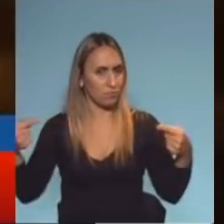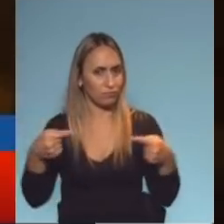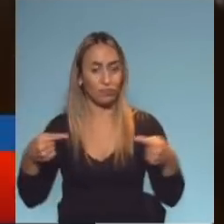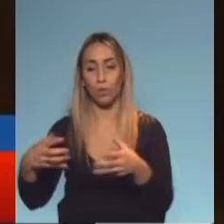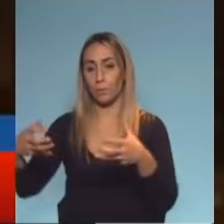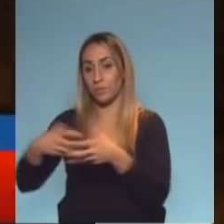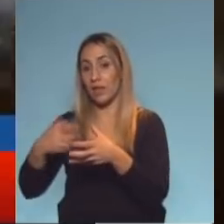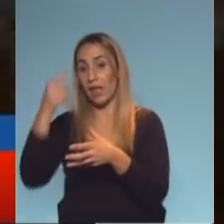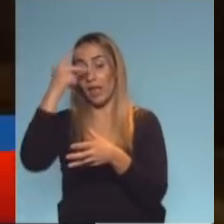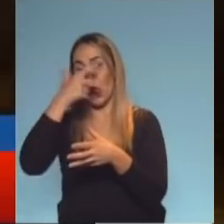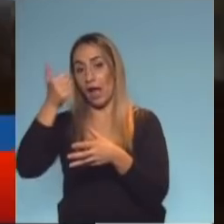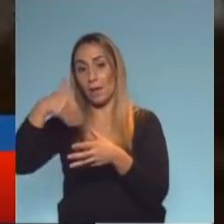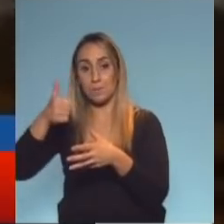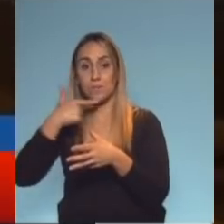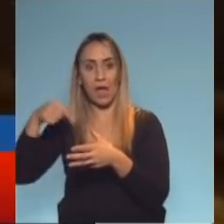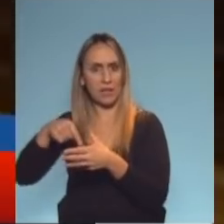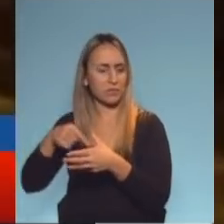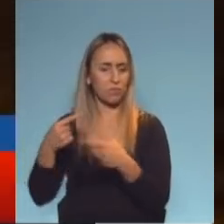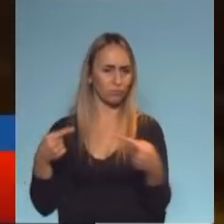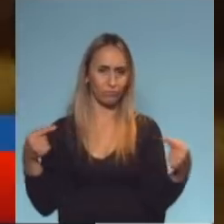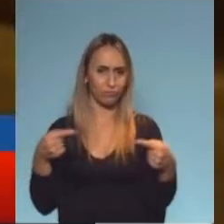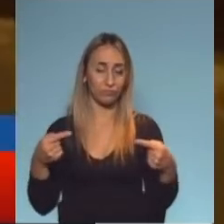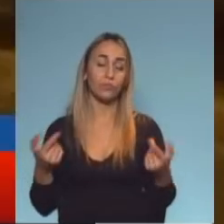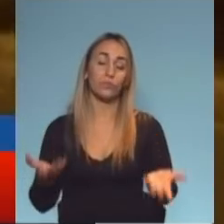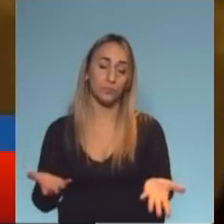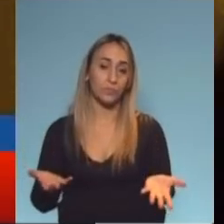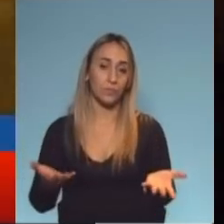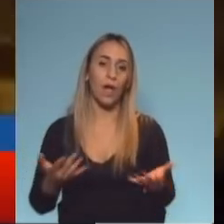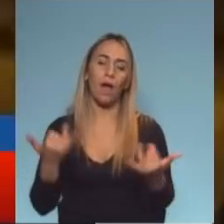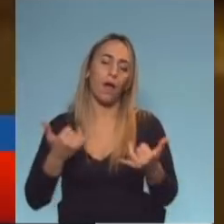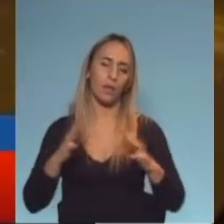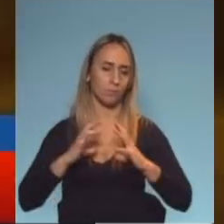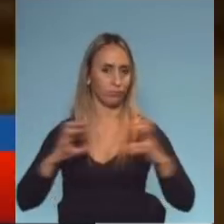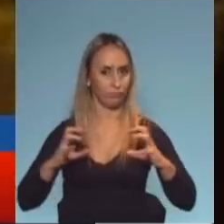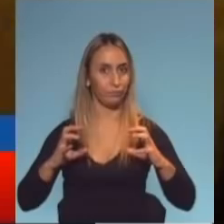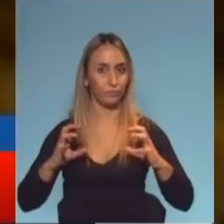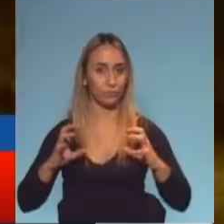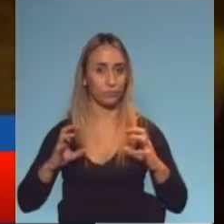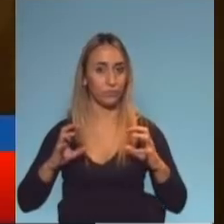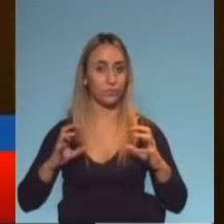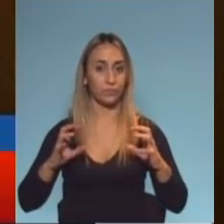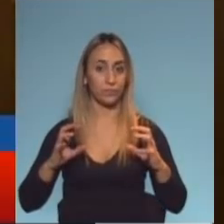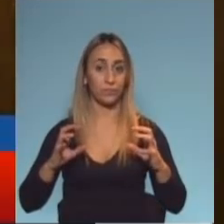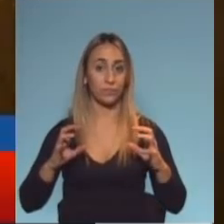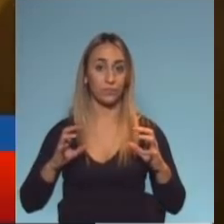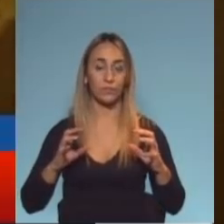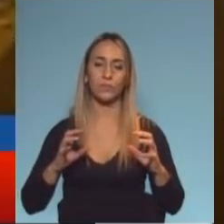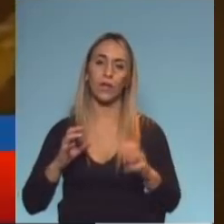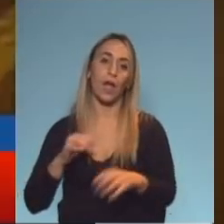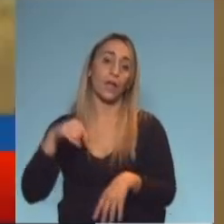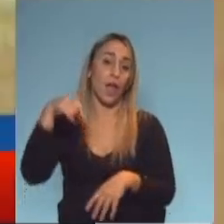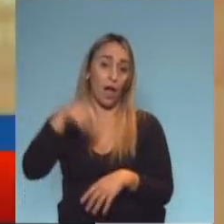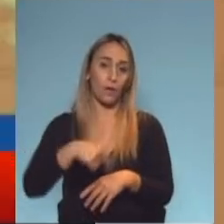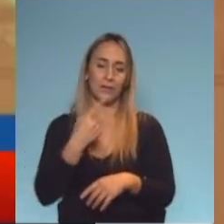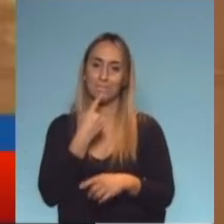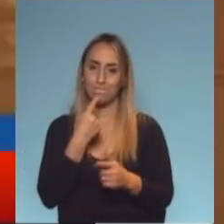en Gaza, y que en ese contexto también, bueno, genera tensiones. Y ahora una también de las interrogantes que